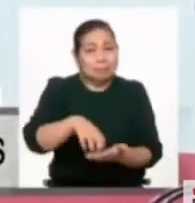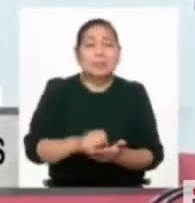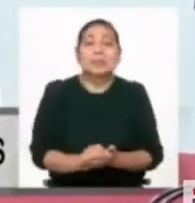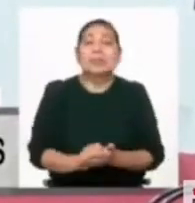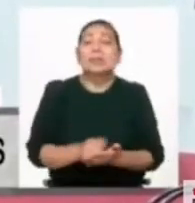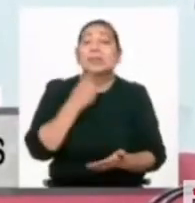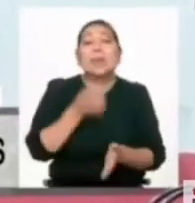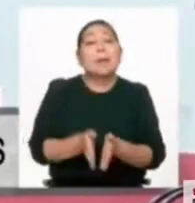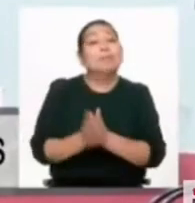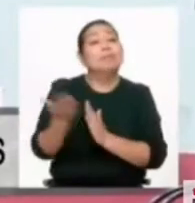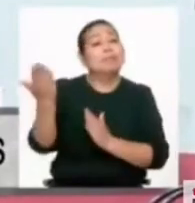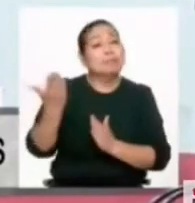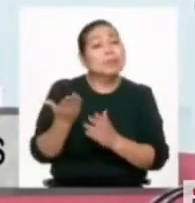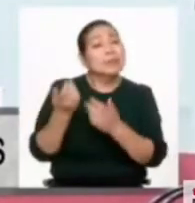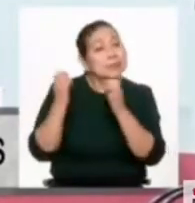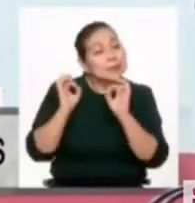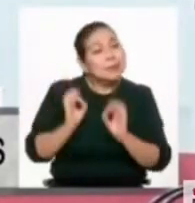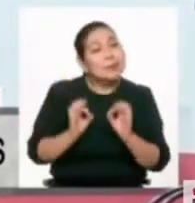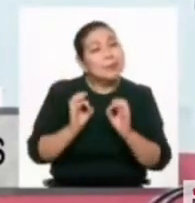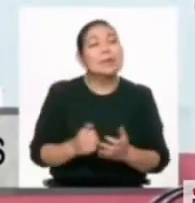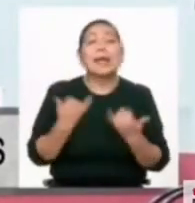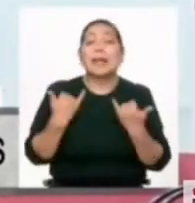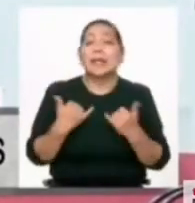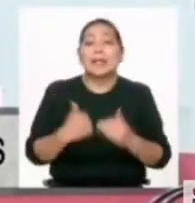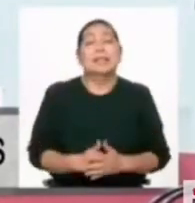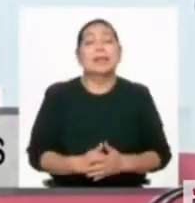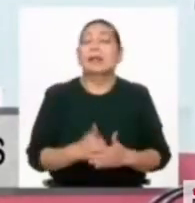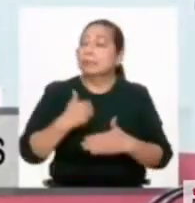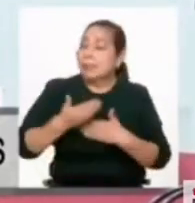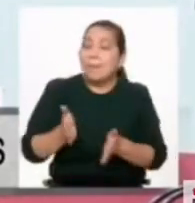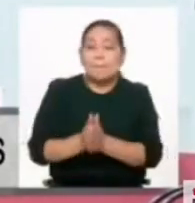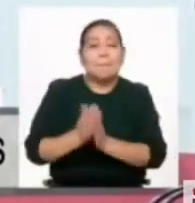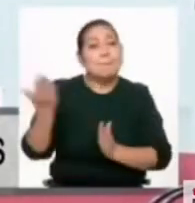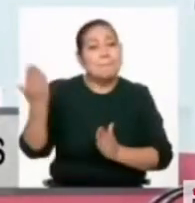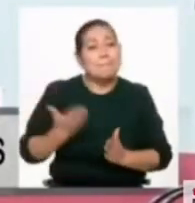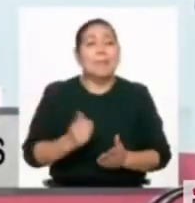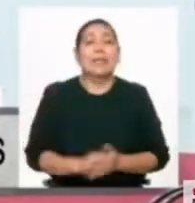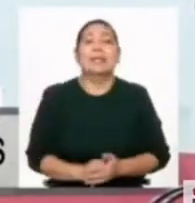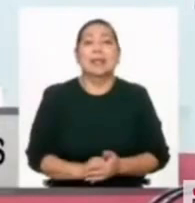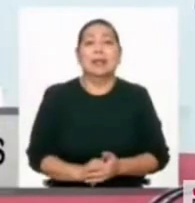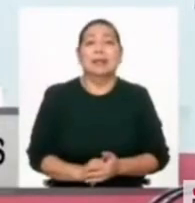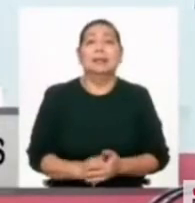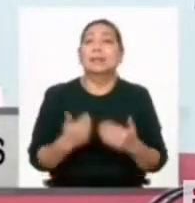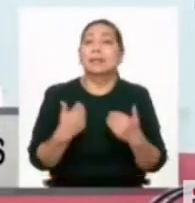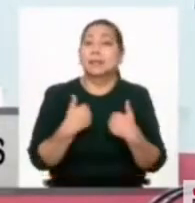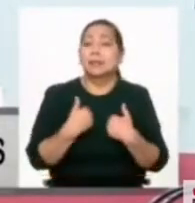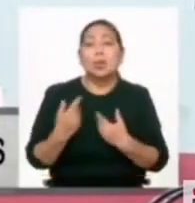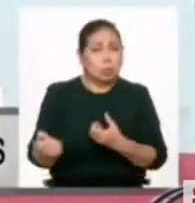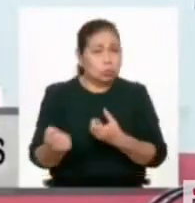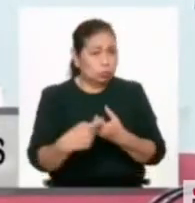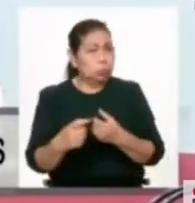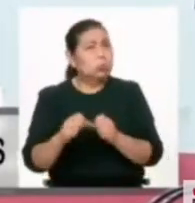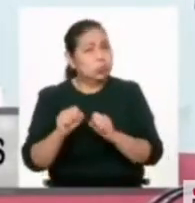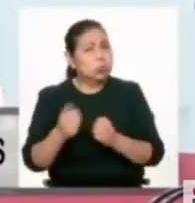población reclamaba insistentemente eso y lo sigue reclamando. Entonces nosotros teníamos que recoger